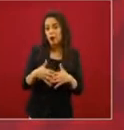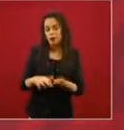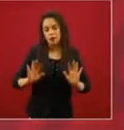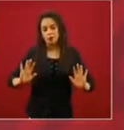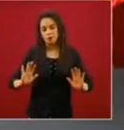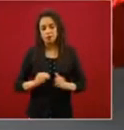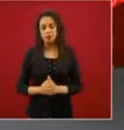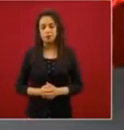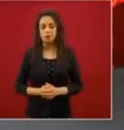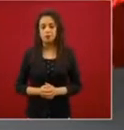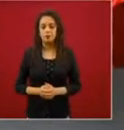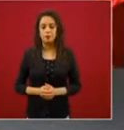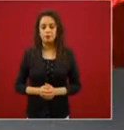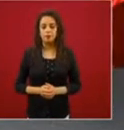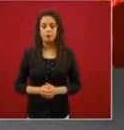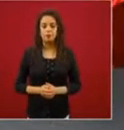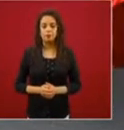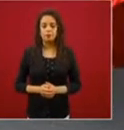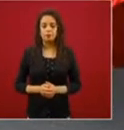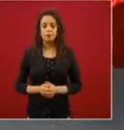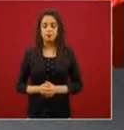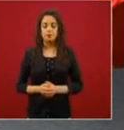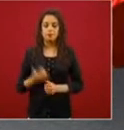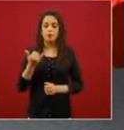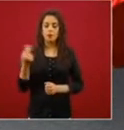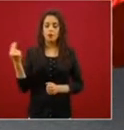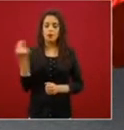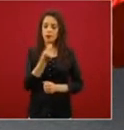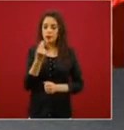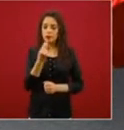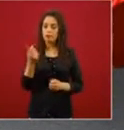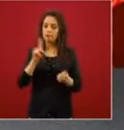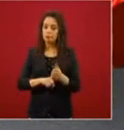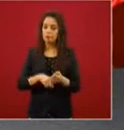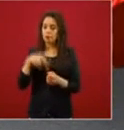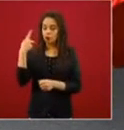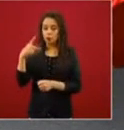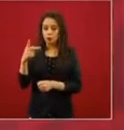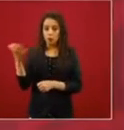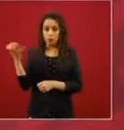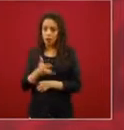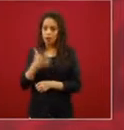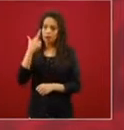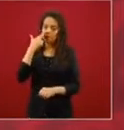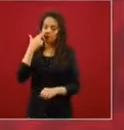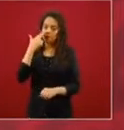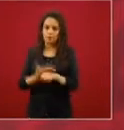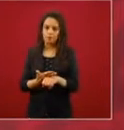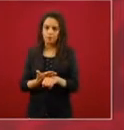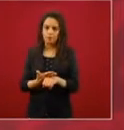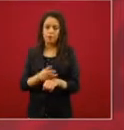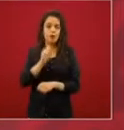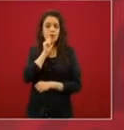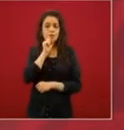y que se actúe con responsabilidad. Pues es lo mismo el gobierno.